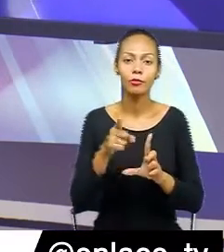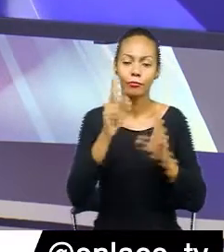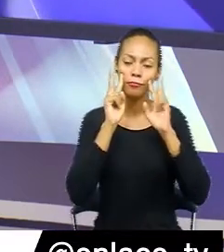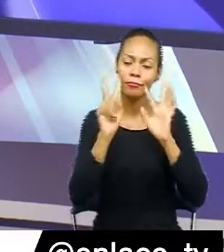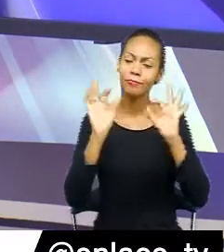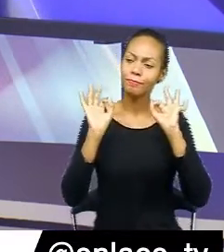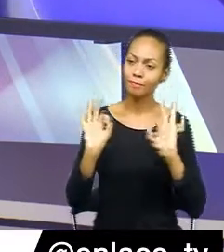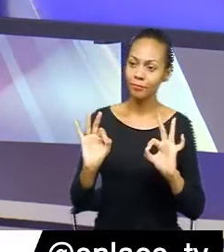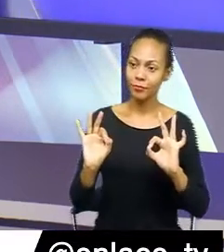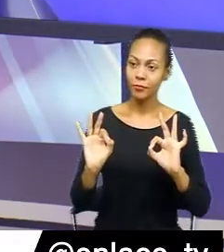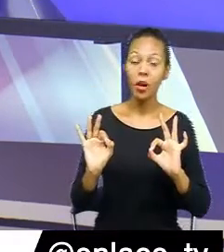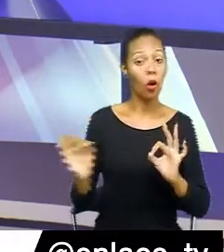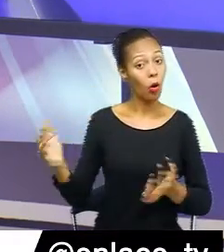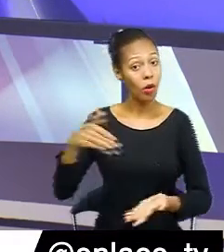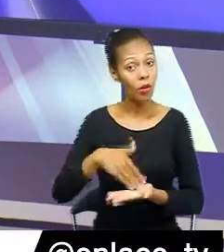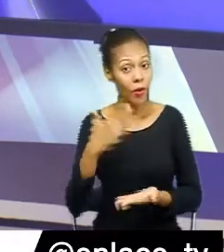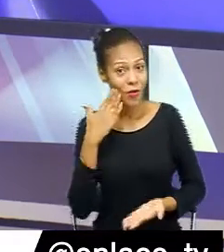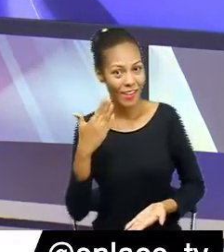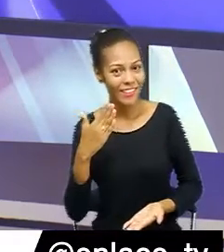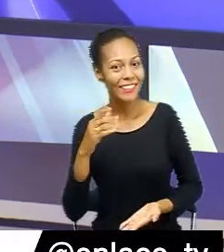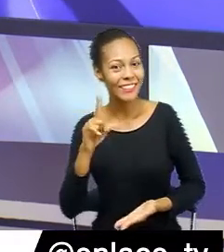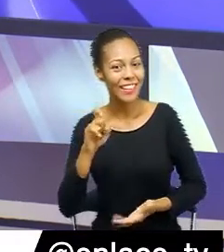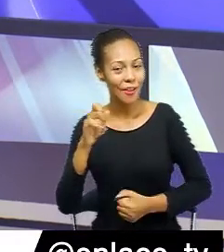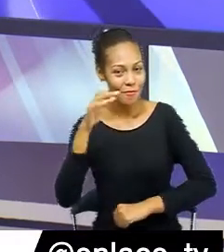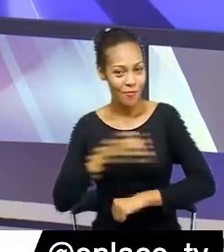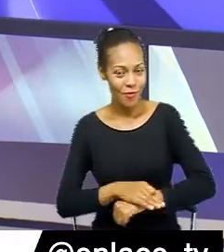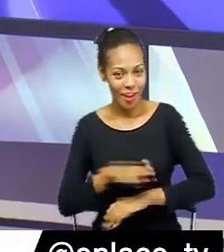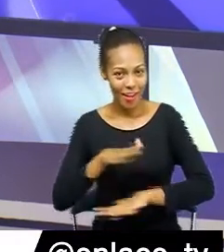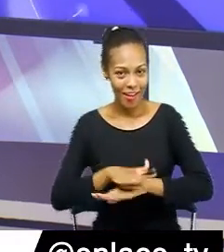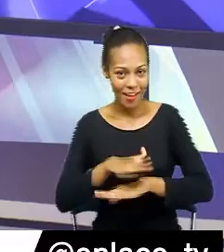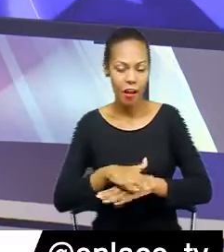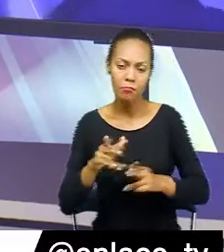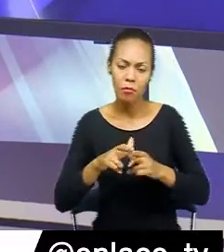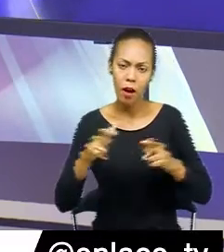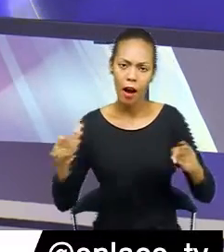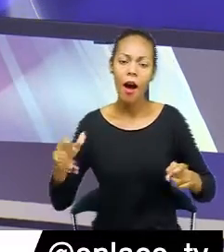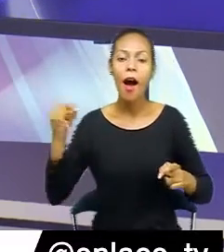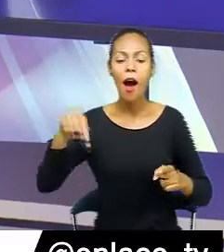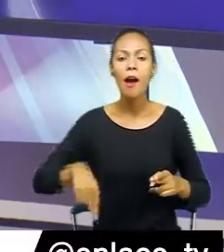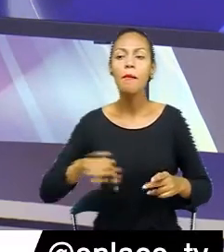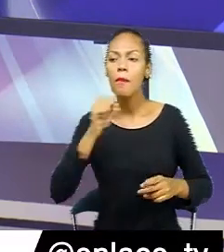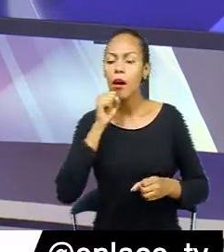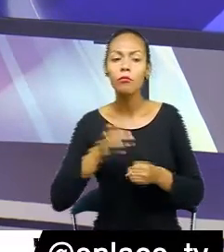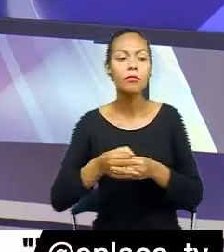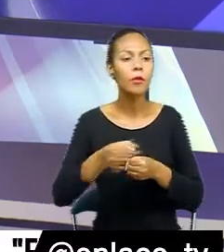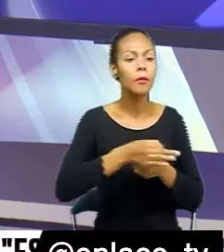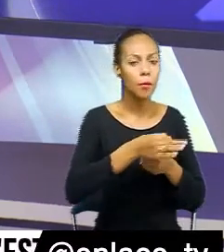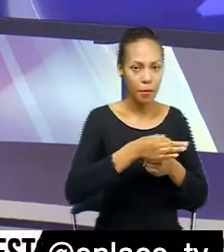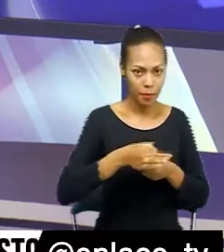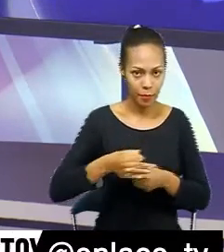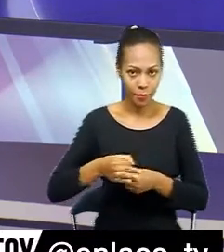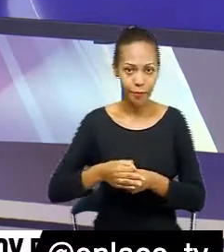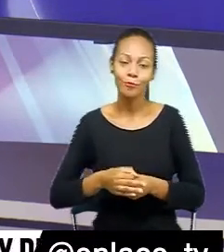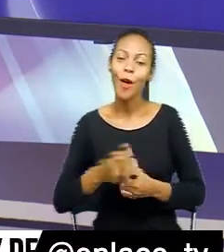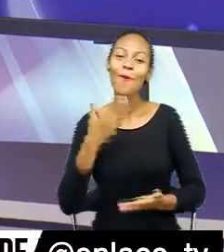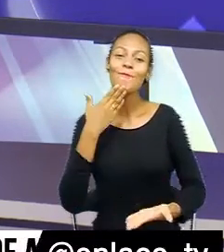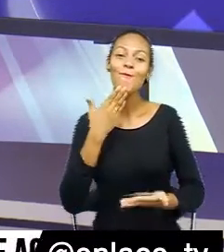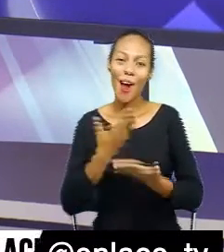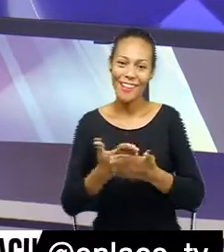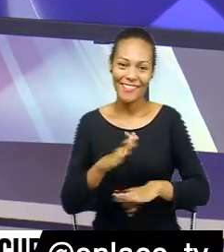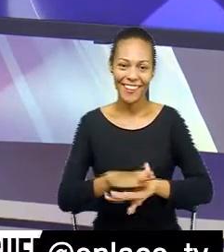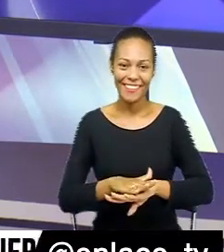ver, nuestra cita, por supuesto, 6 en punto de la tarde, con más detalles de información de Barranca Bermeja y la región del Magdalena Medio. Que tengan todos una